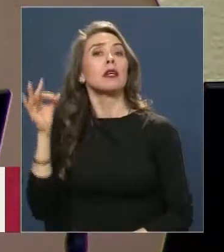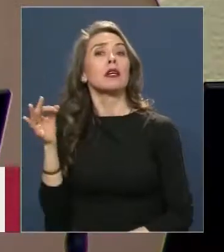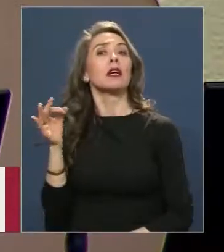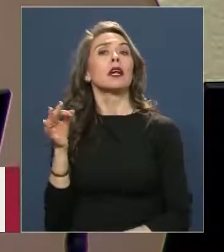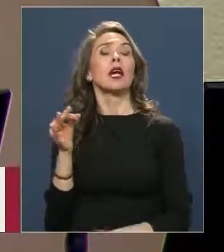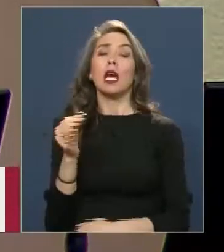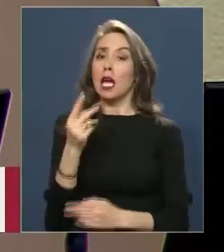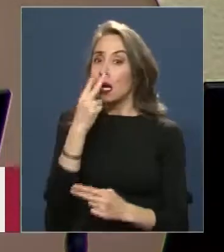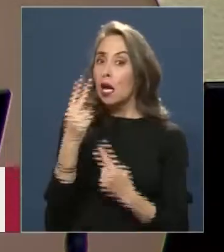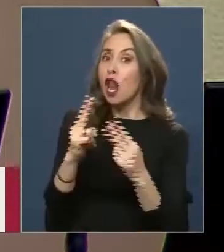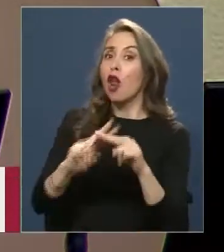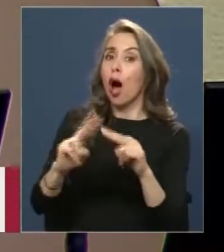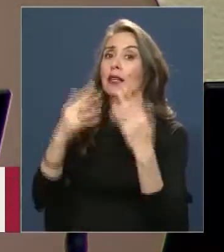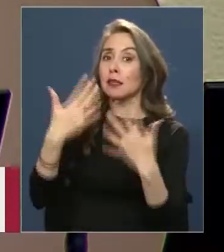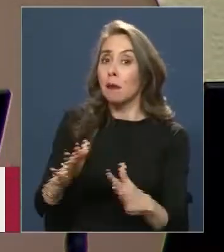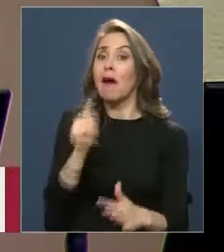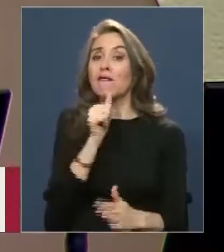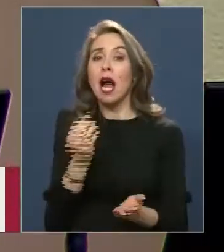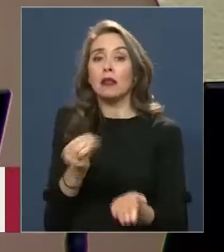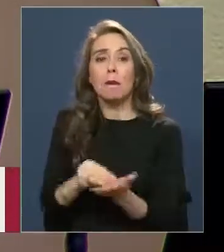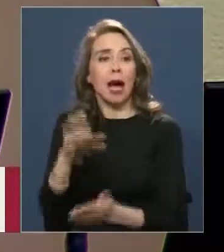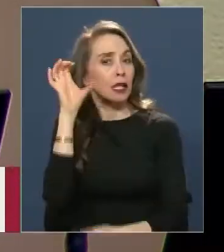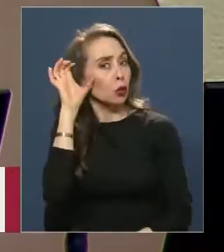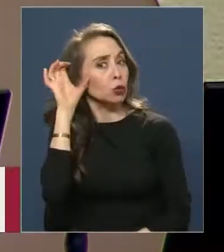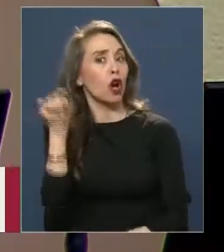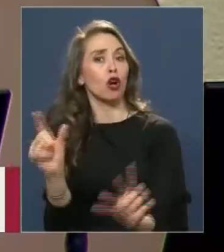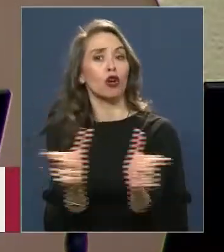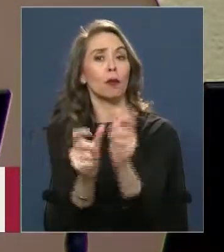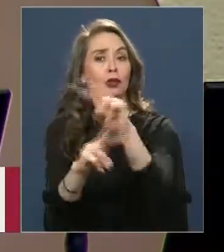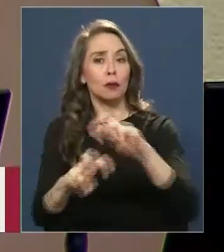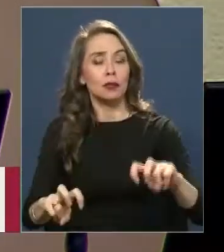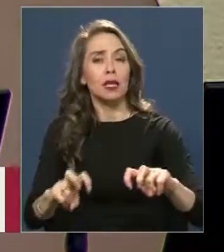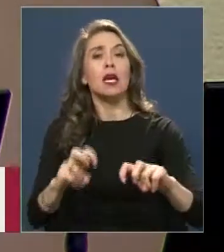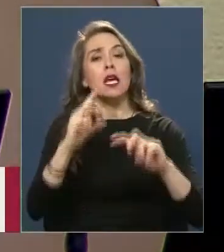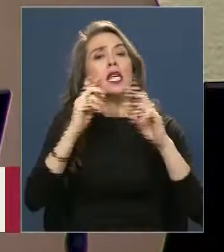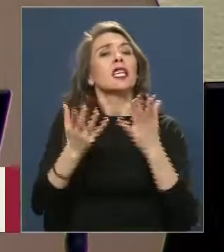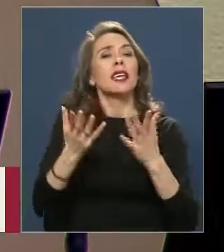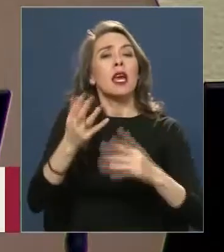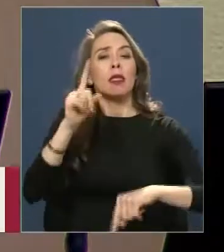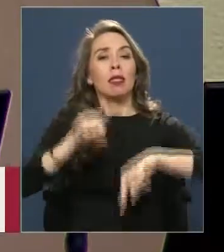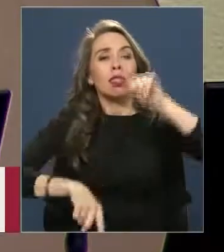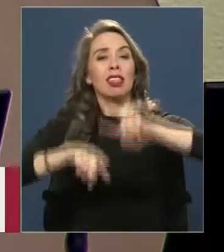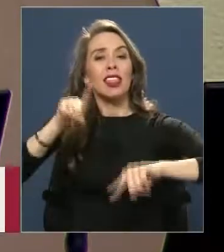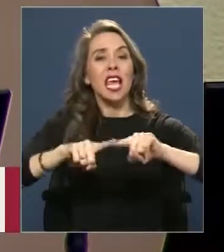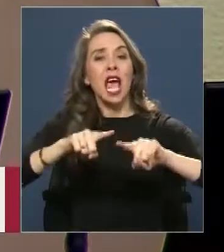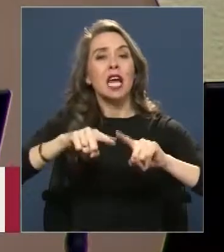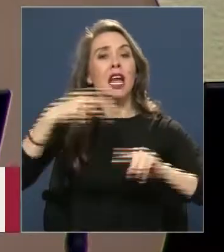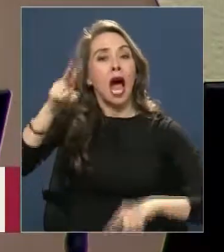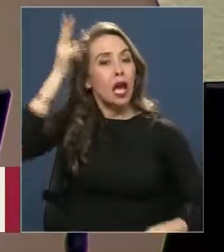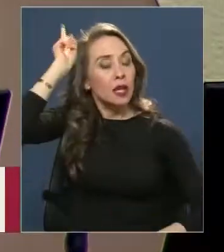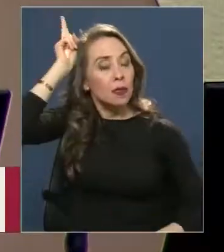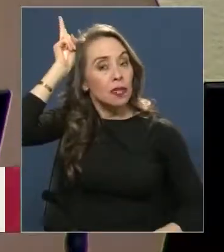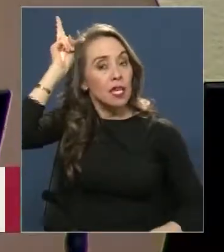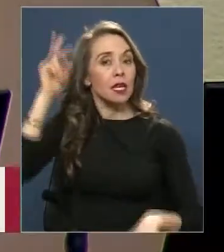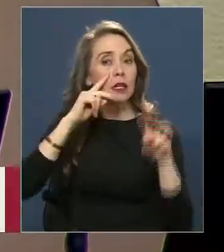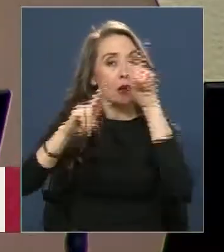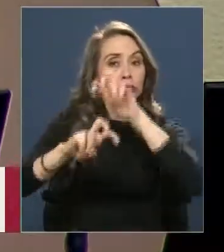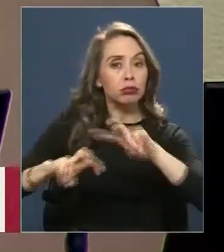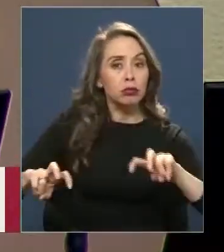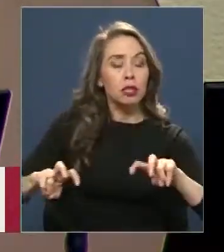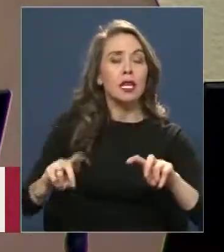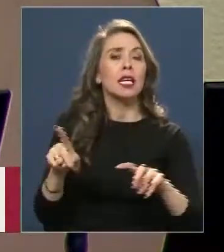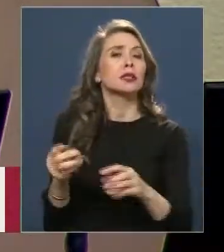más. Si es que hoy día tenemos una comisión investigadora que está viendo el tema de tierra indígena, es porque hay algo que no está ocurriendo